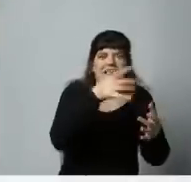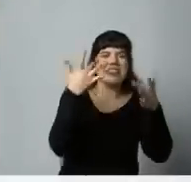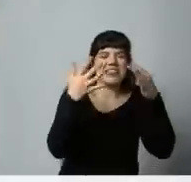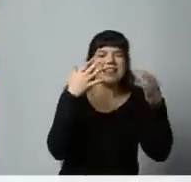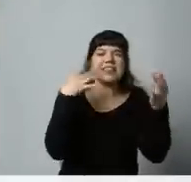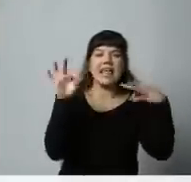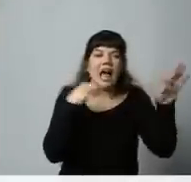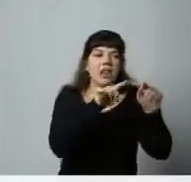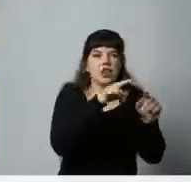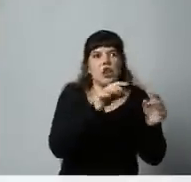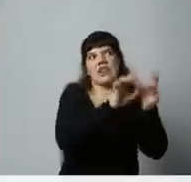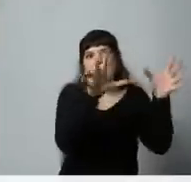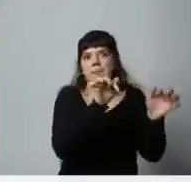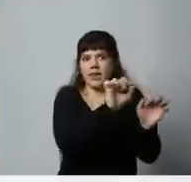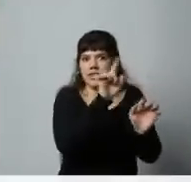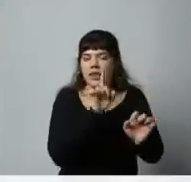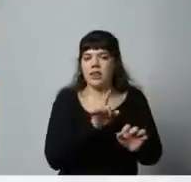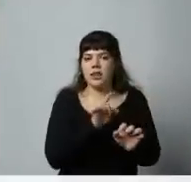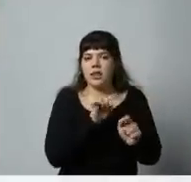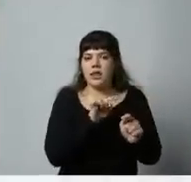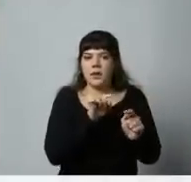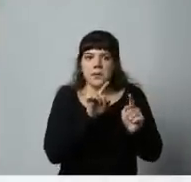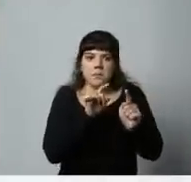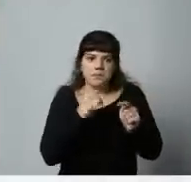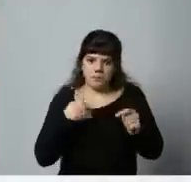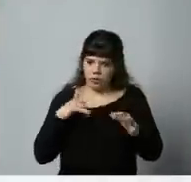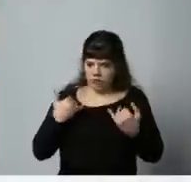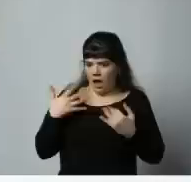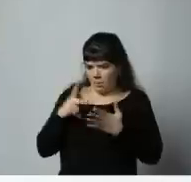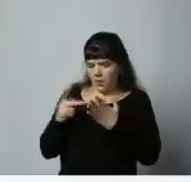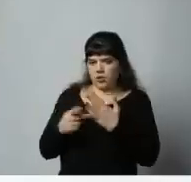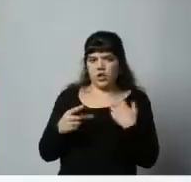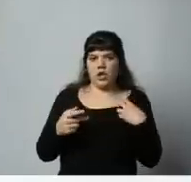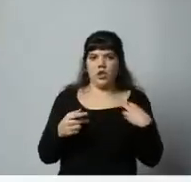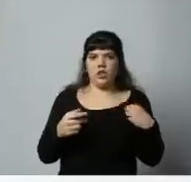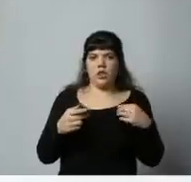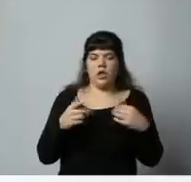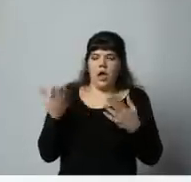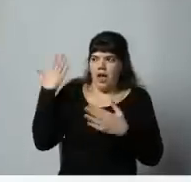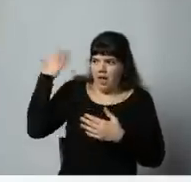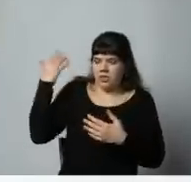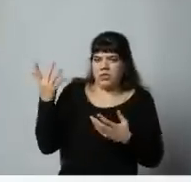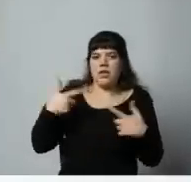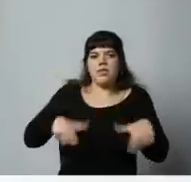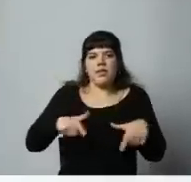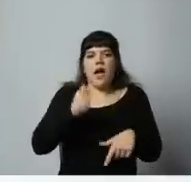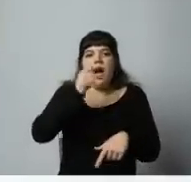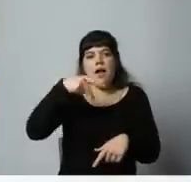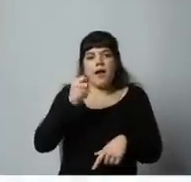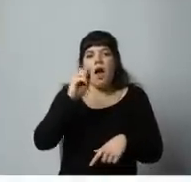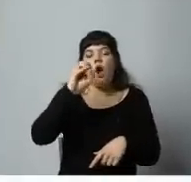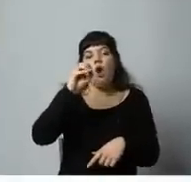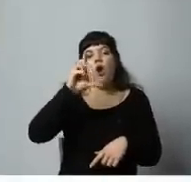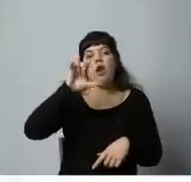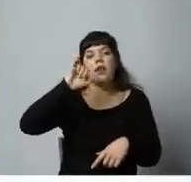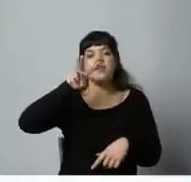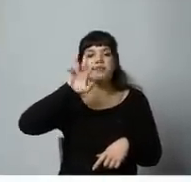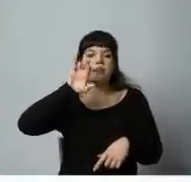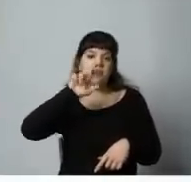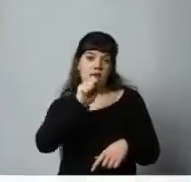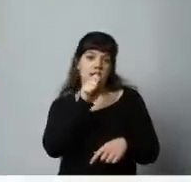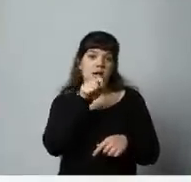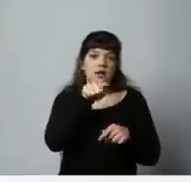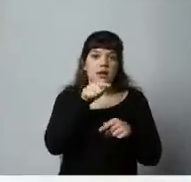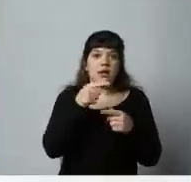otro tanto que es un proyecto que elaboramos en el periodo con la intendenta Ana Olivera y claramente no existe